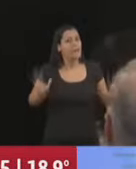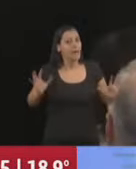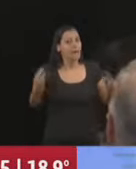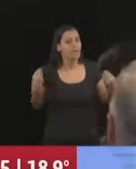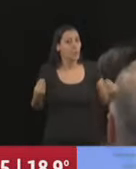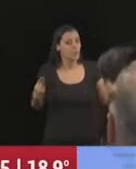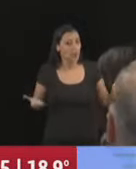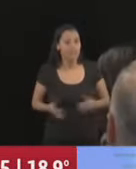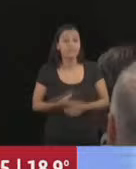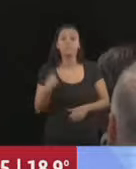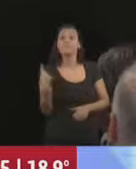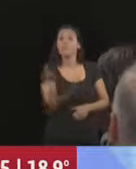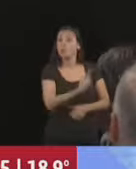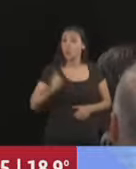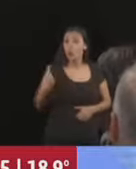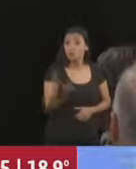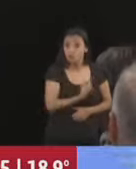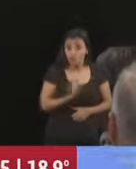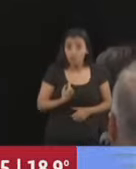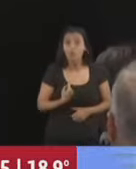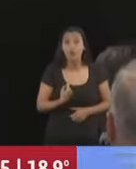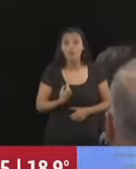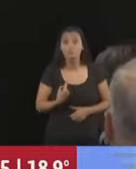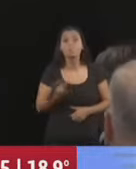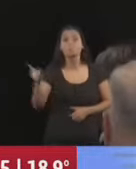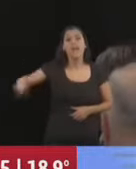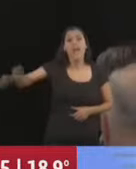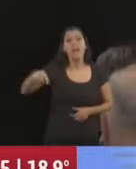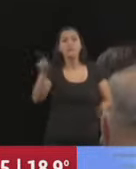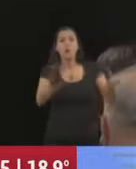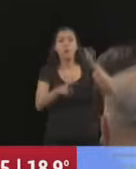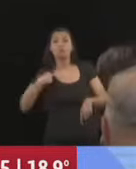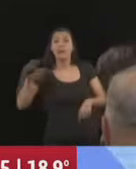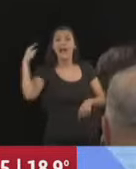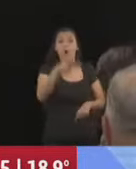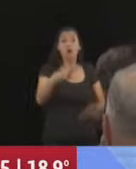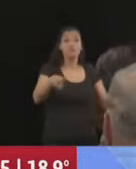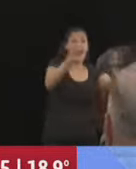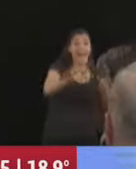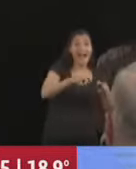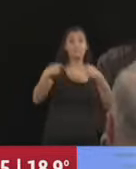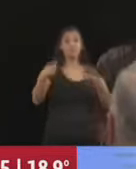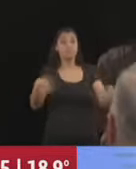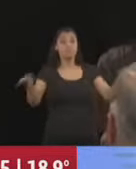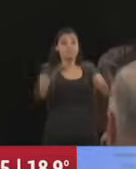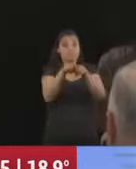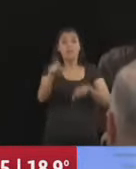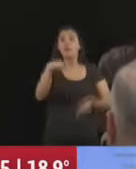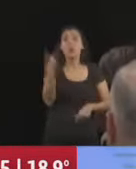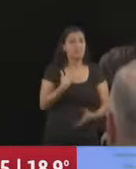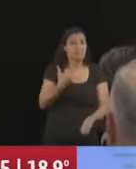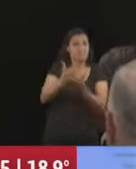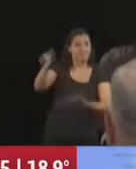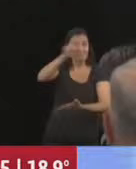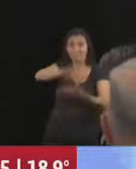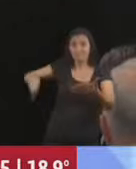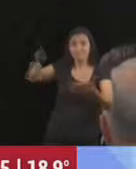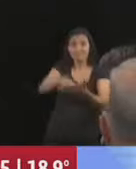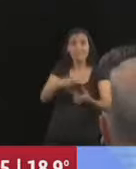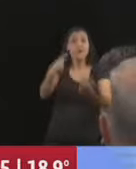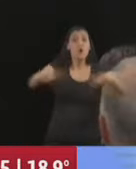a dar una charla ahí, que es de donde surgieron estas declaraciones importantes. Y nosotros, por supuesto, seguimos con nuestra